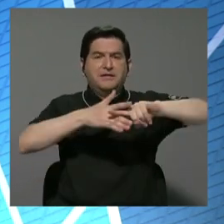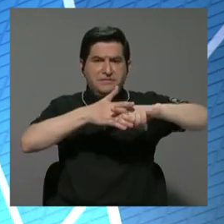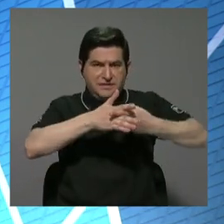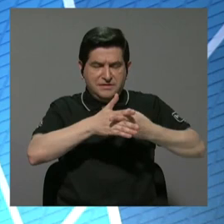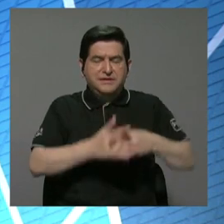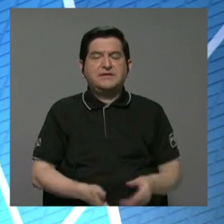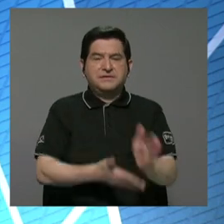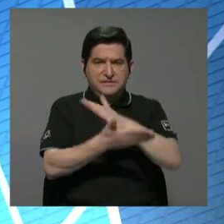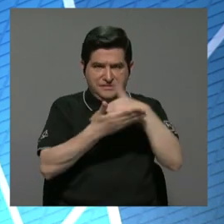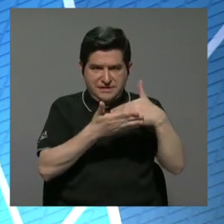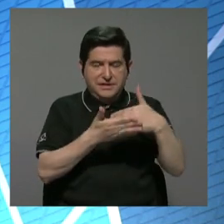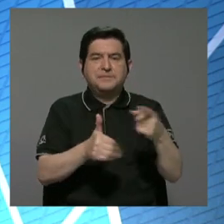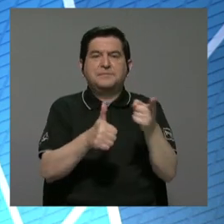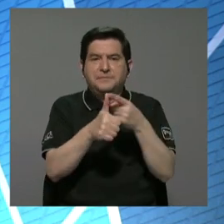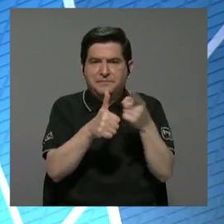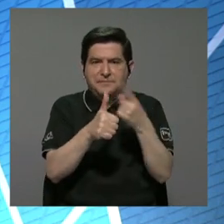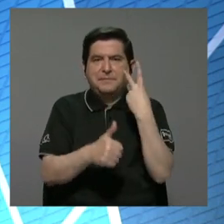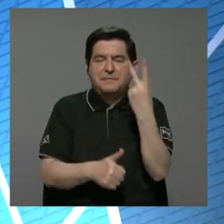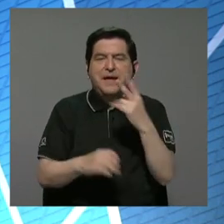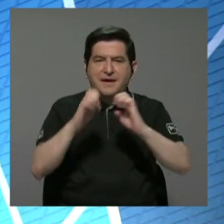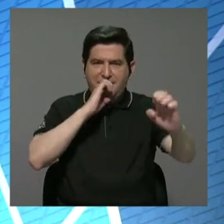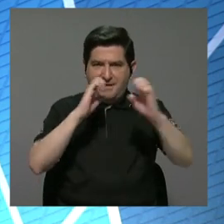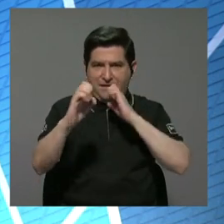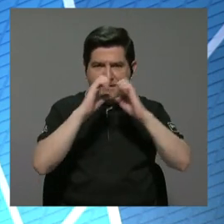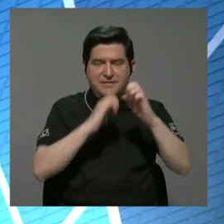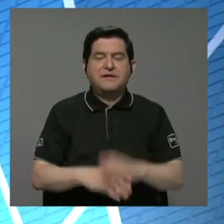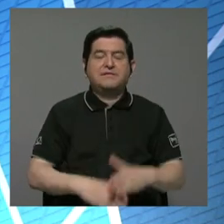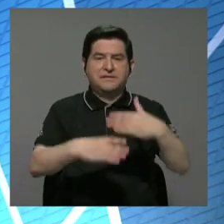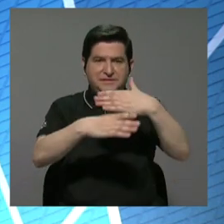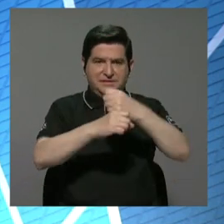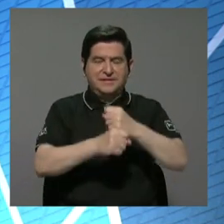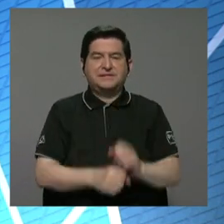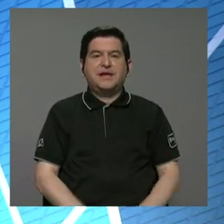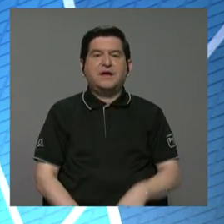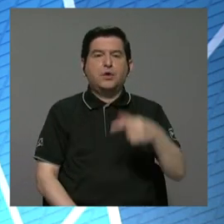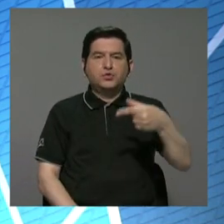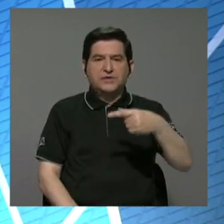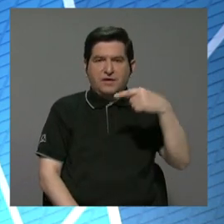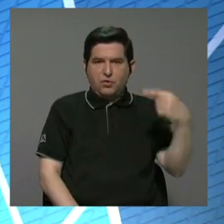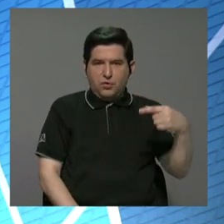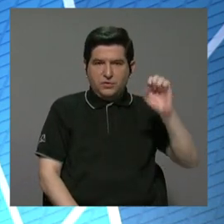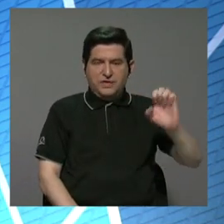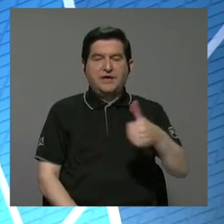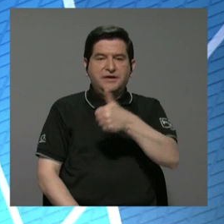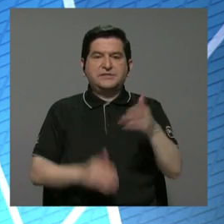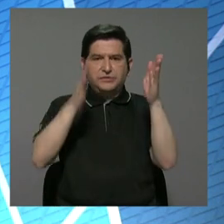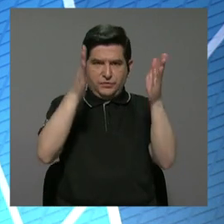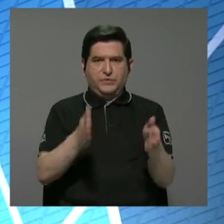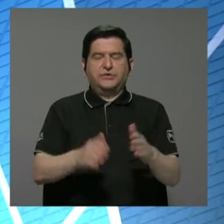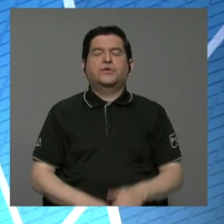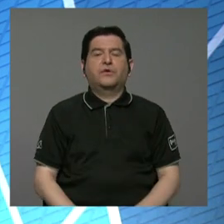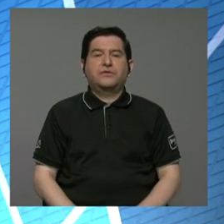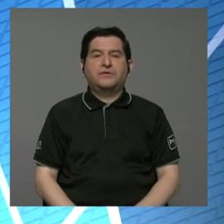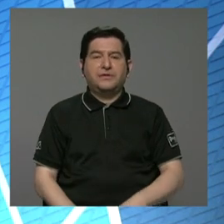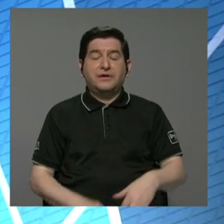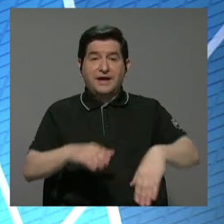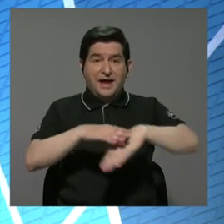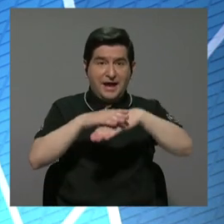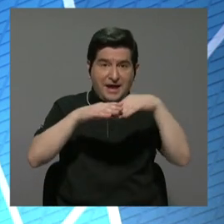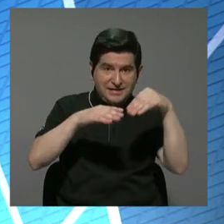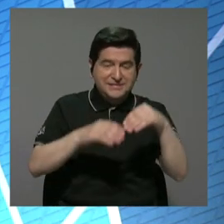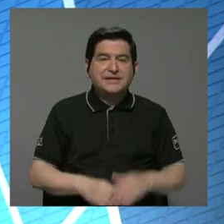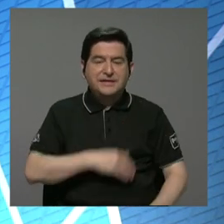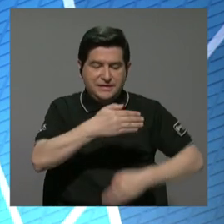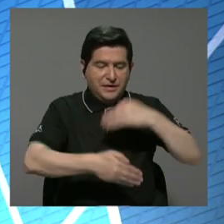este bloque, vamos a pasar a ver la entrevista que se le realizó a don Gustavo Gutiérrez, nuestro rector, precisamente en la salida de la